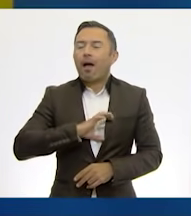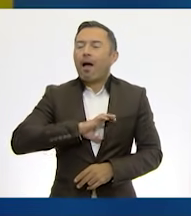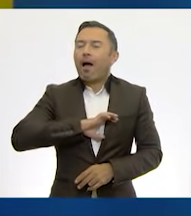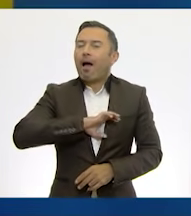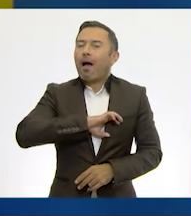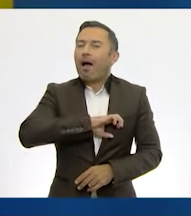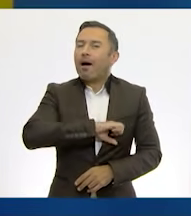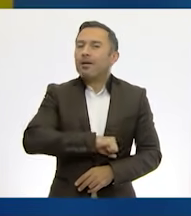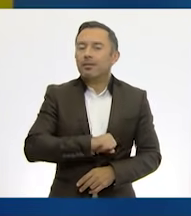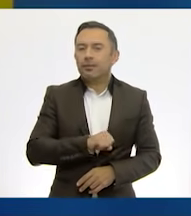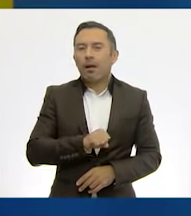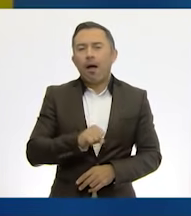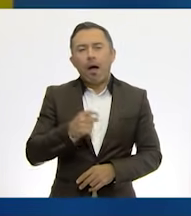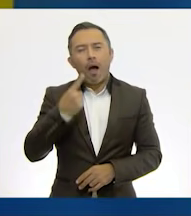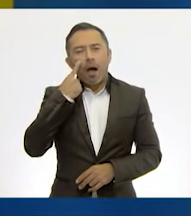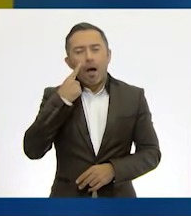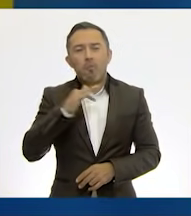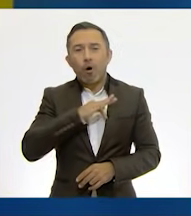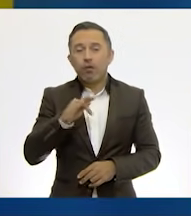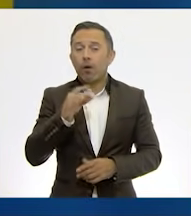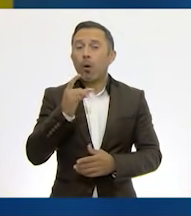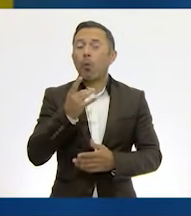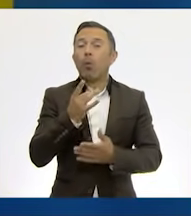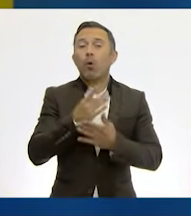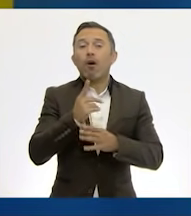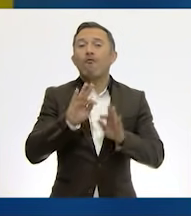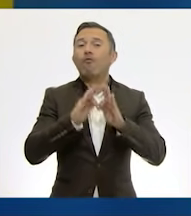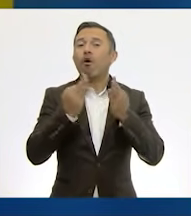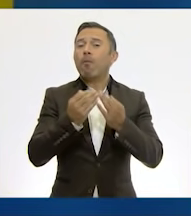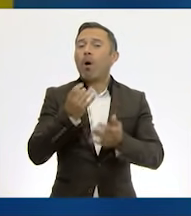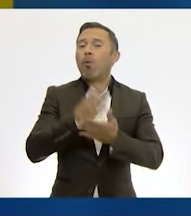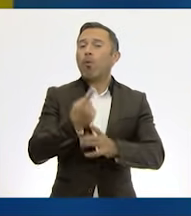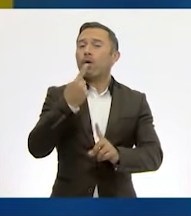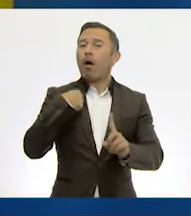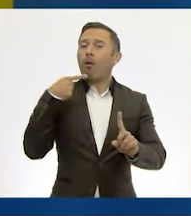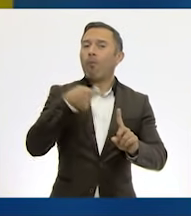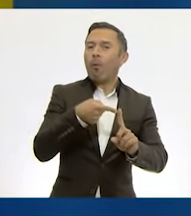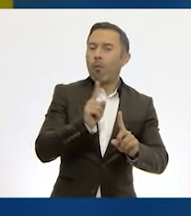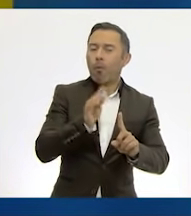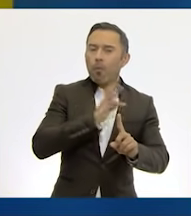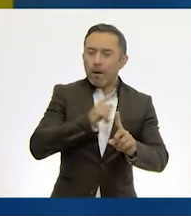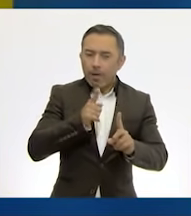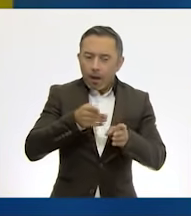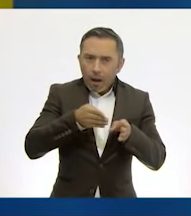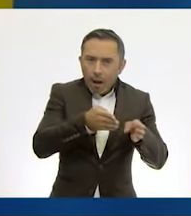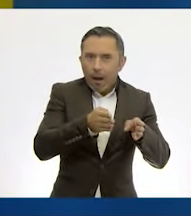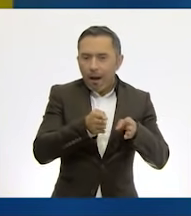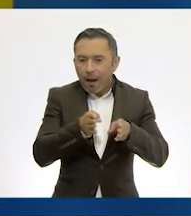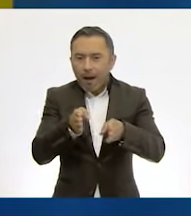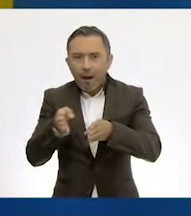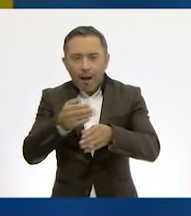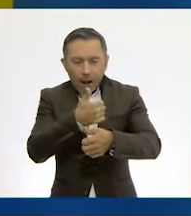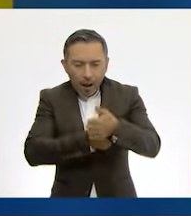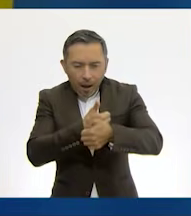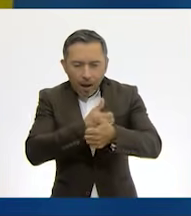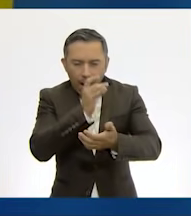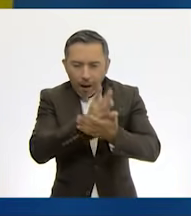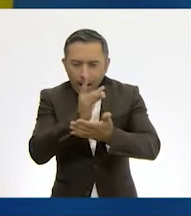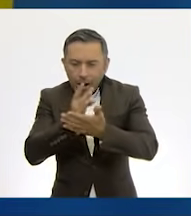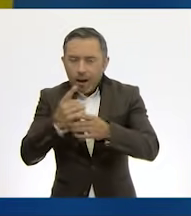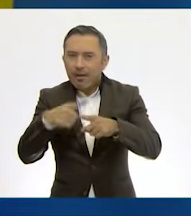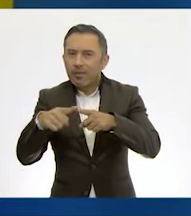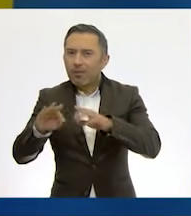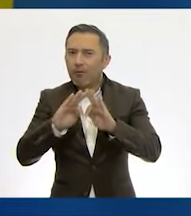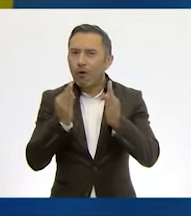regularmente podemos encontrar varios caminos para resolver pues cada uno de los problemas. Entonces, los invitamos a que en casa comenten en